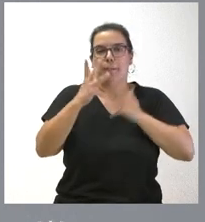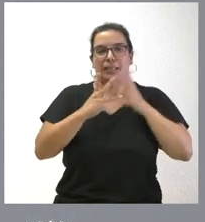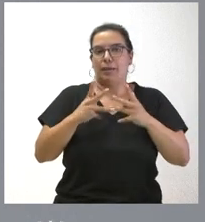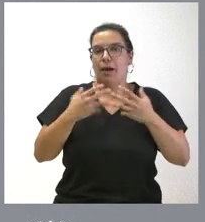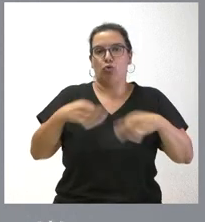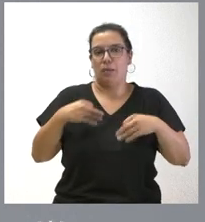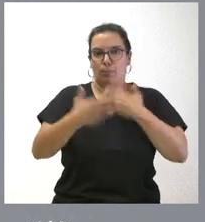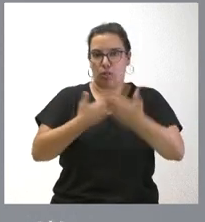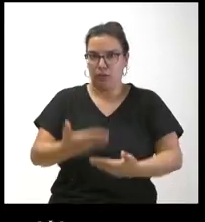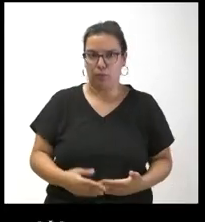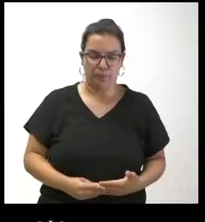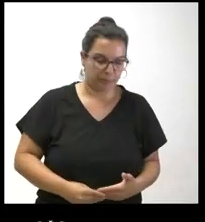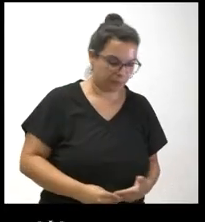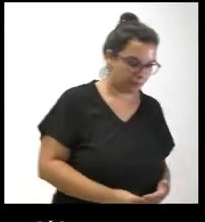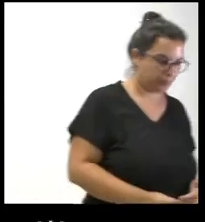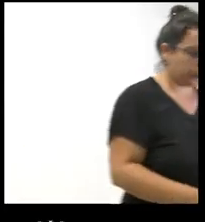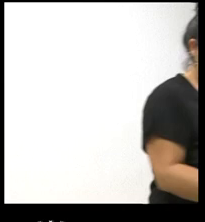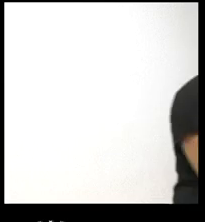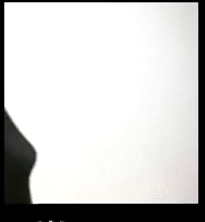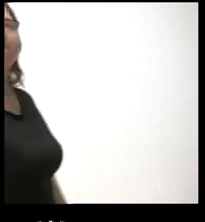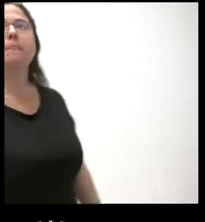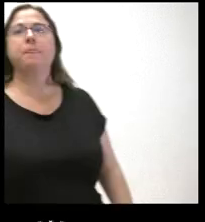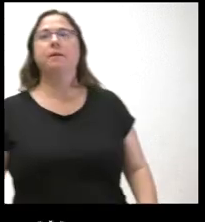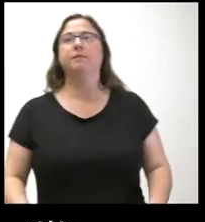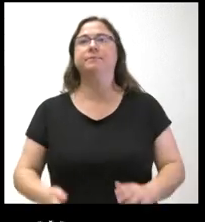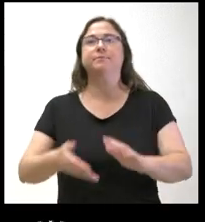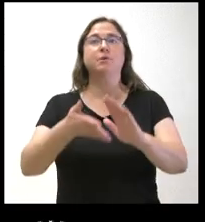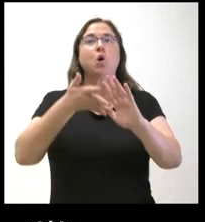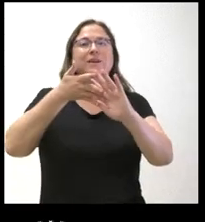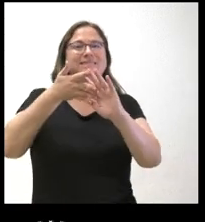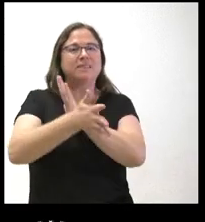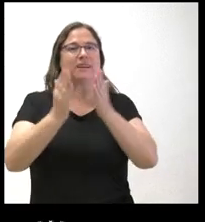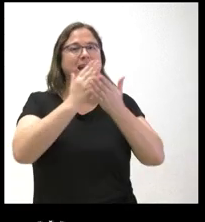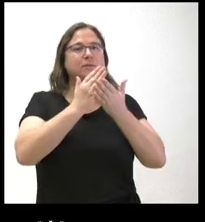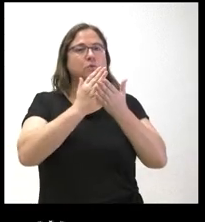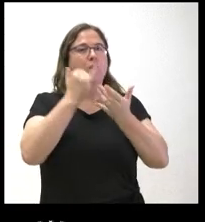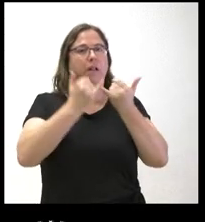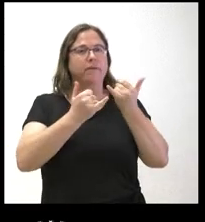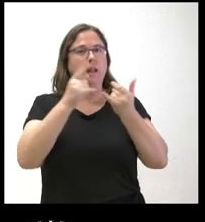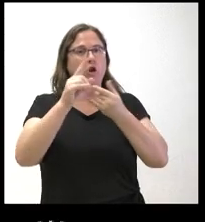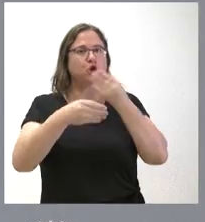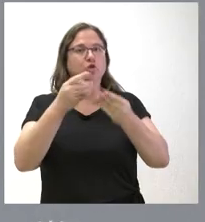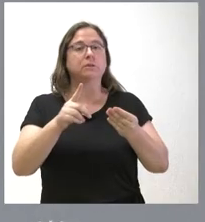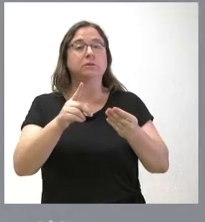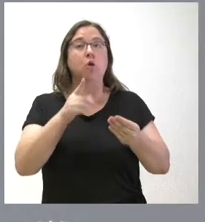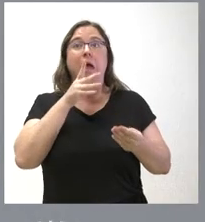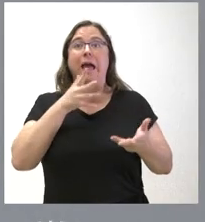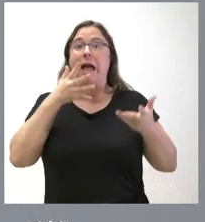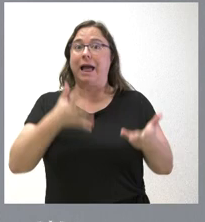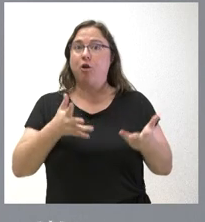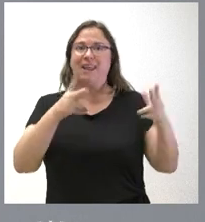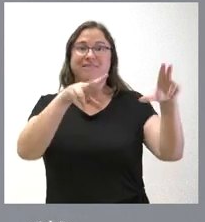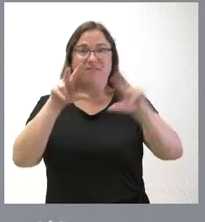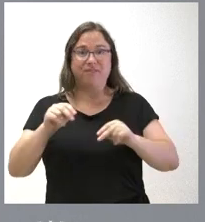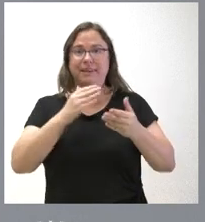de todo el procedimiento quiere decir que el estudio no se ha hecho al final el estudio no se ha finalizado